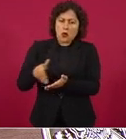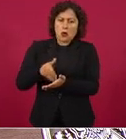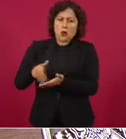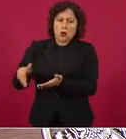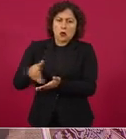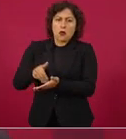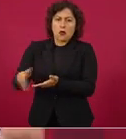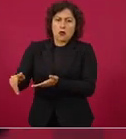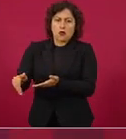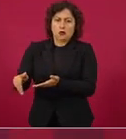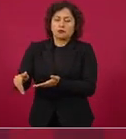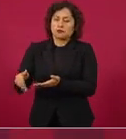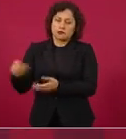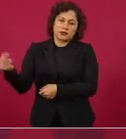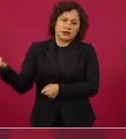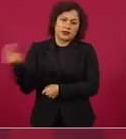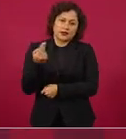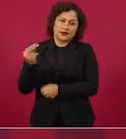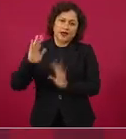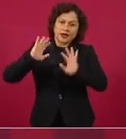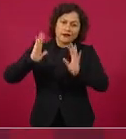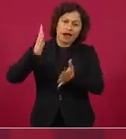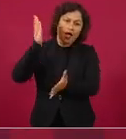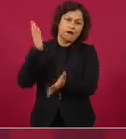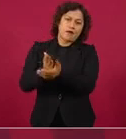el que no haya simulación.